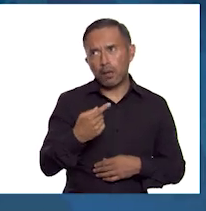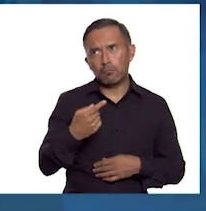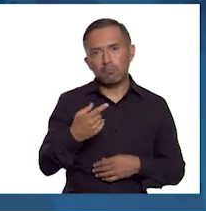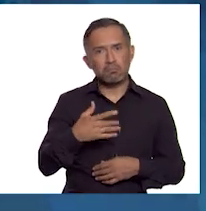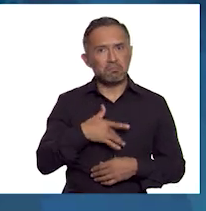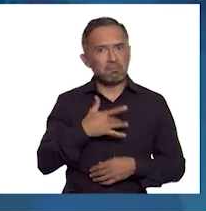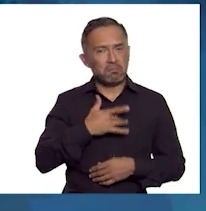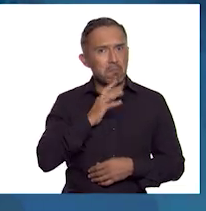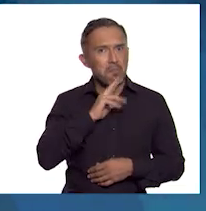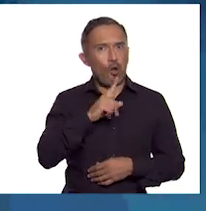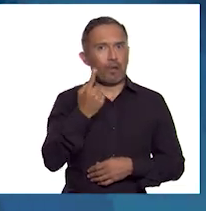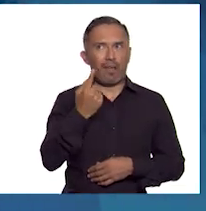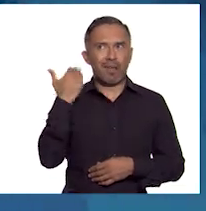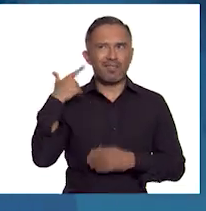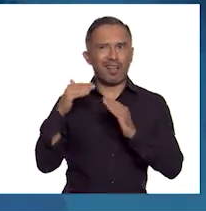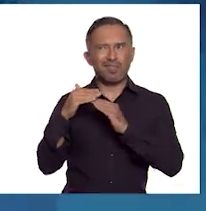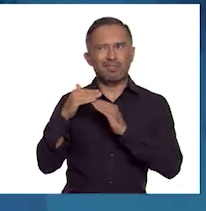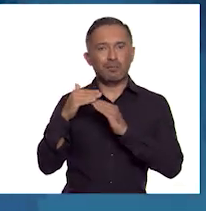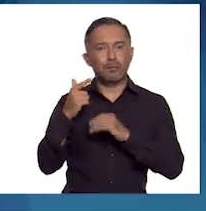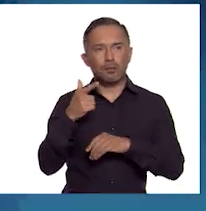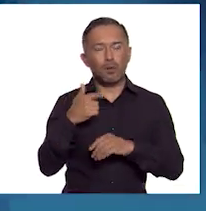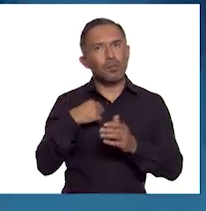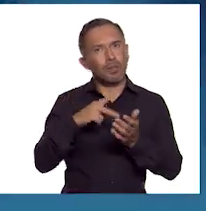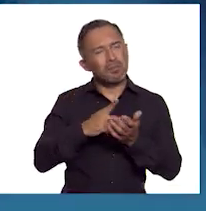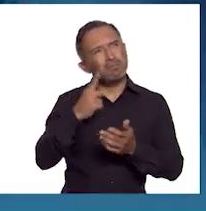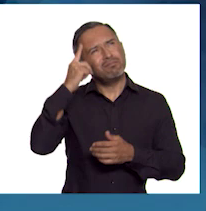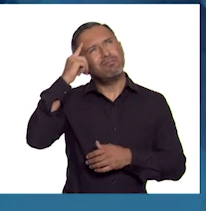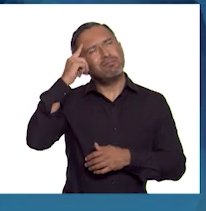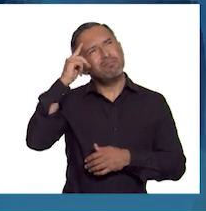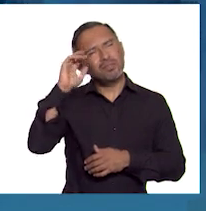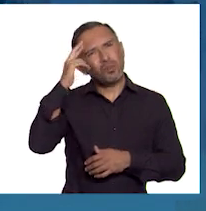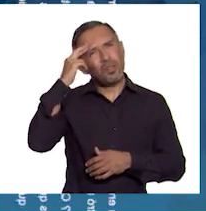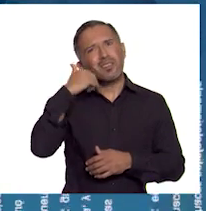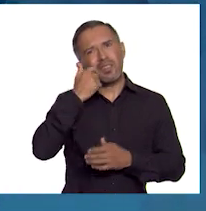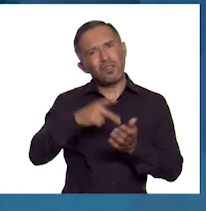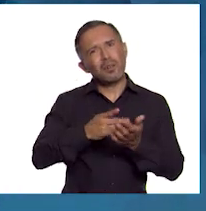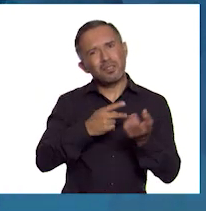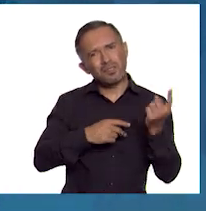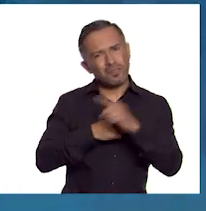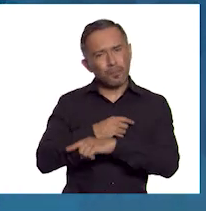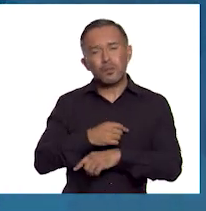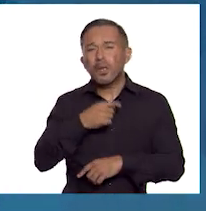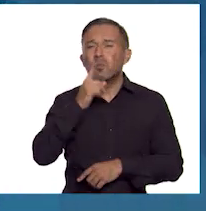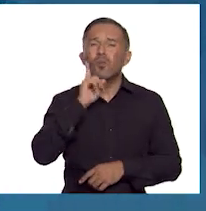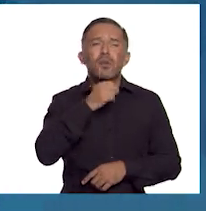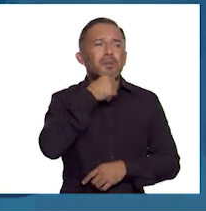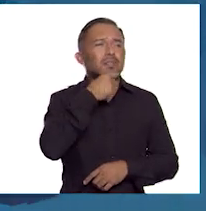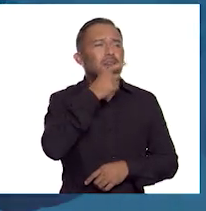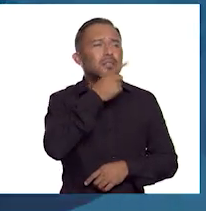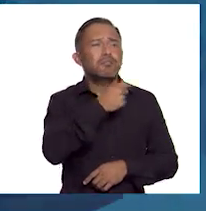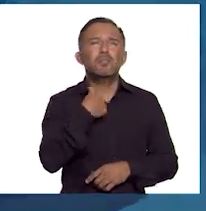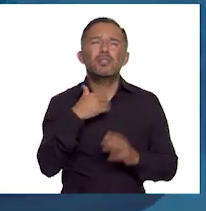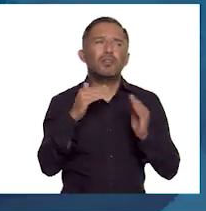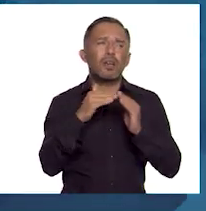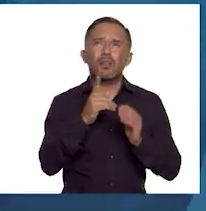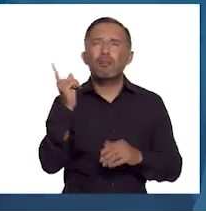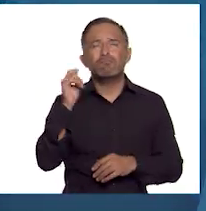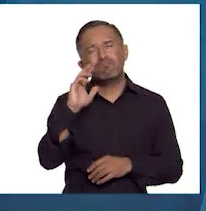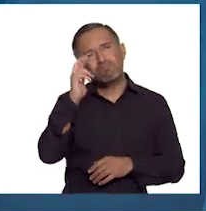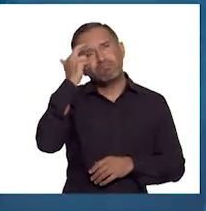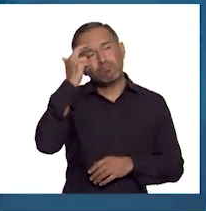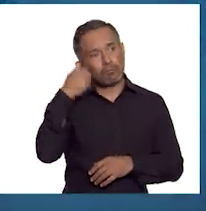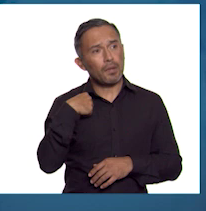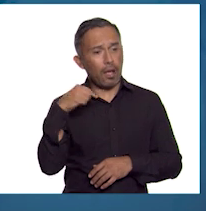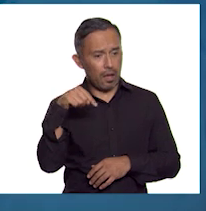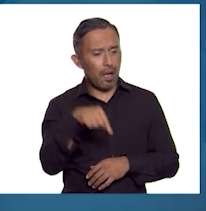tenía ganas de volver ahí, y al cabo le dijo a la vieja: he sentido nostalgia de mi casa. Aunque aquí abajo me va